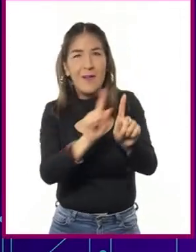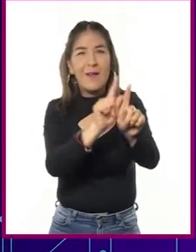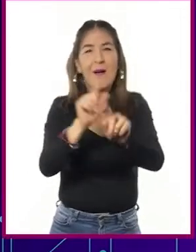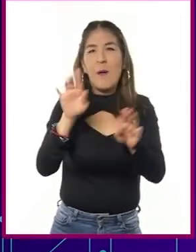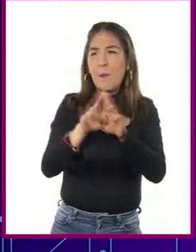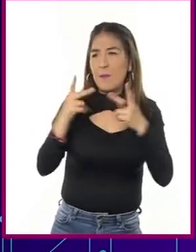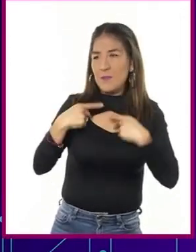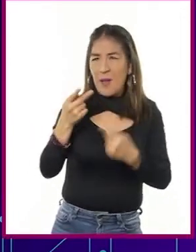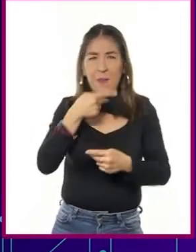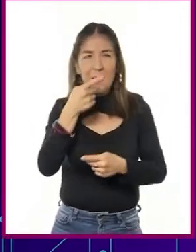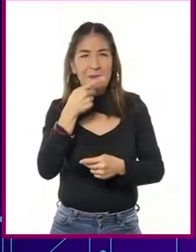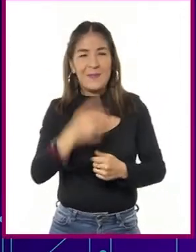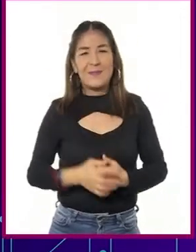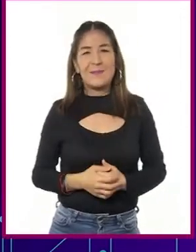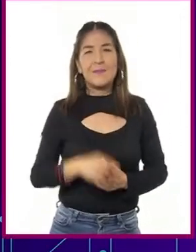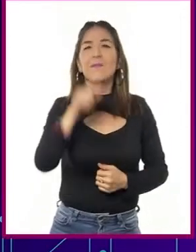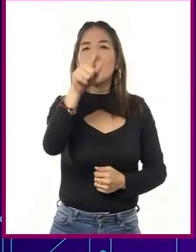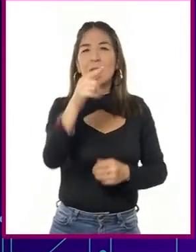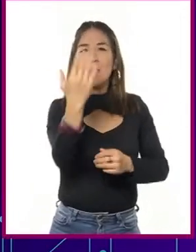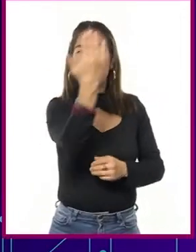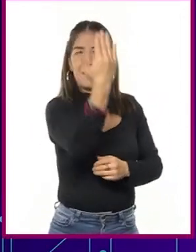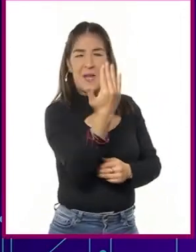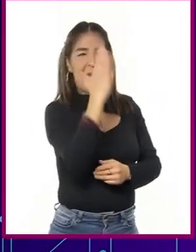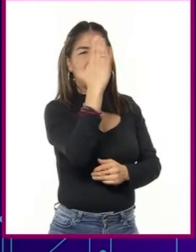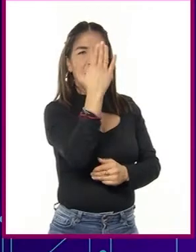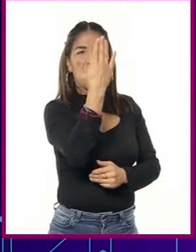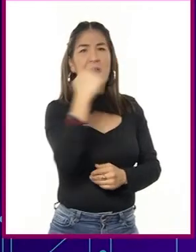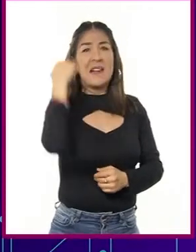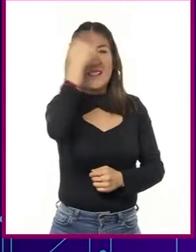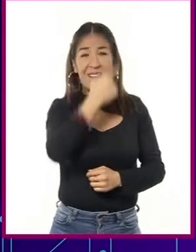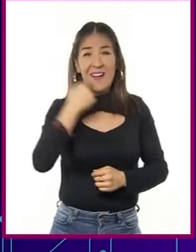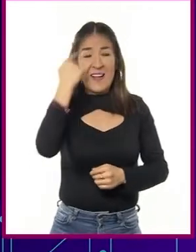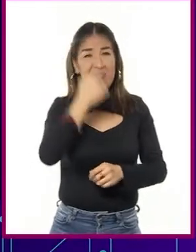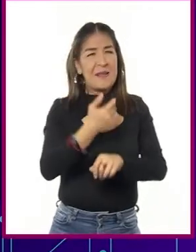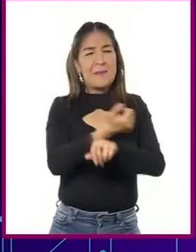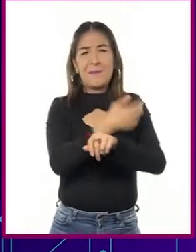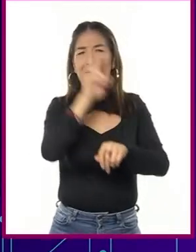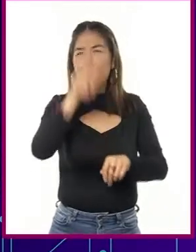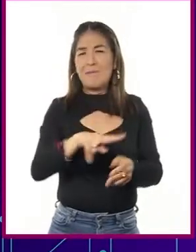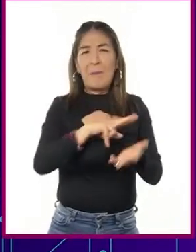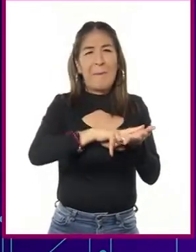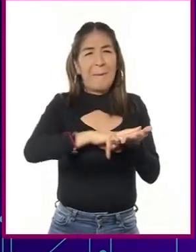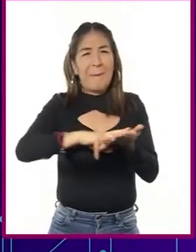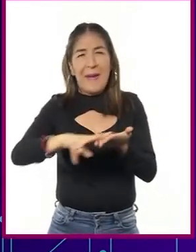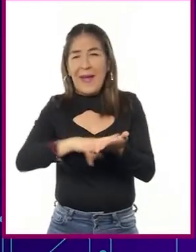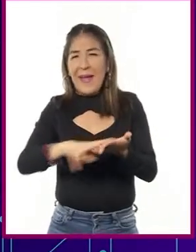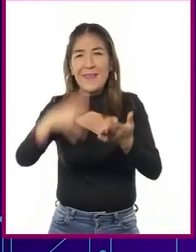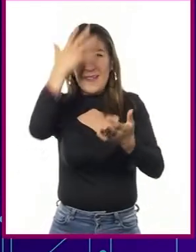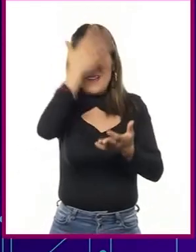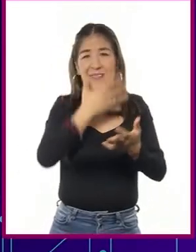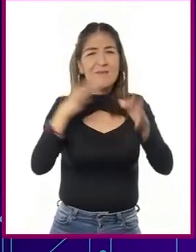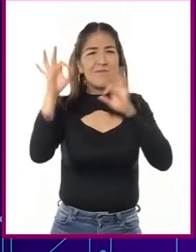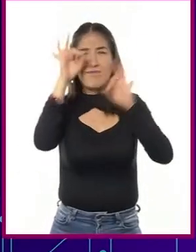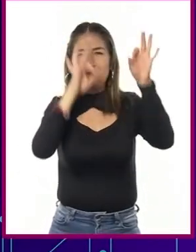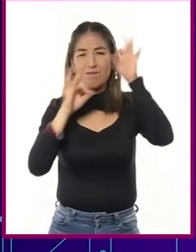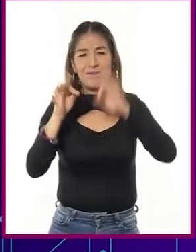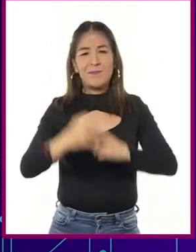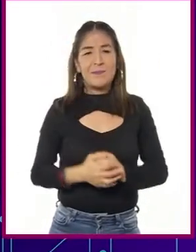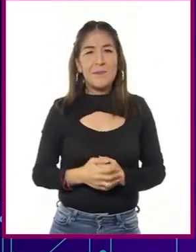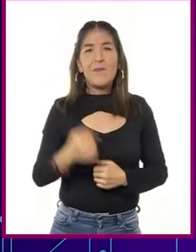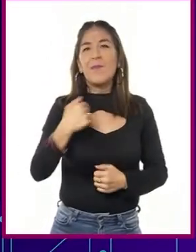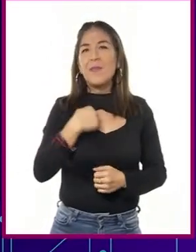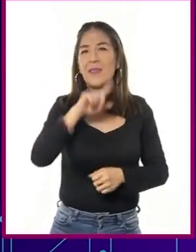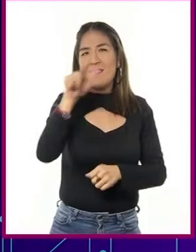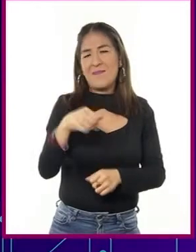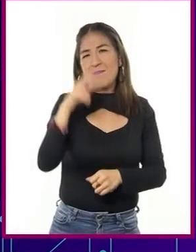espejo y ver mi cara verde con manchas, casi transparente. Entraba y salía de la realidad. No sabía dónde estaba ni